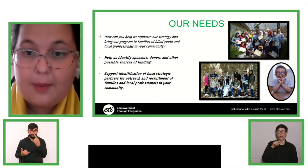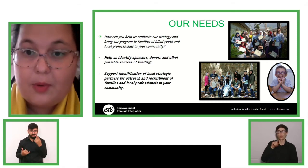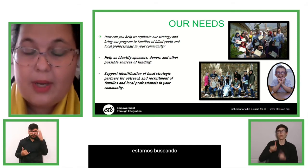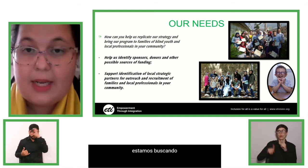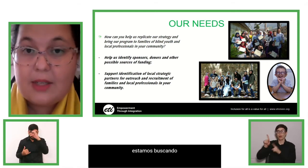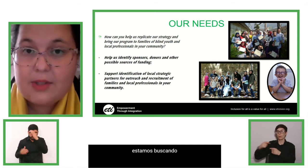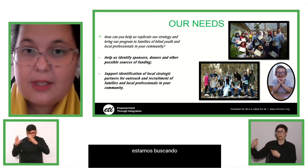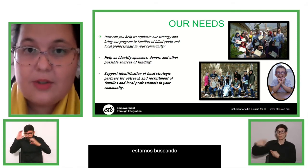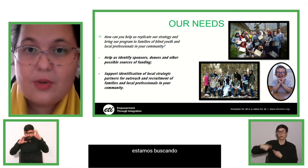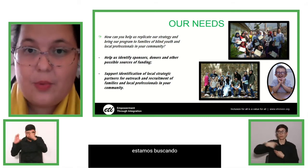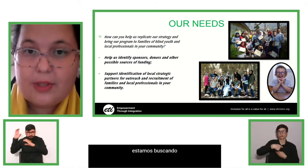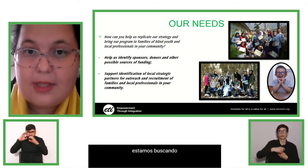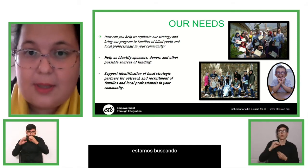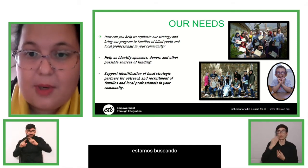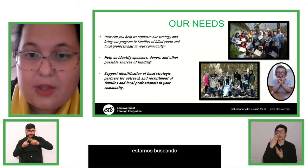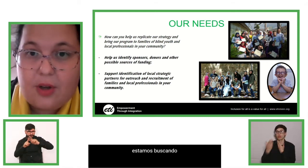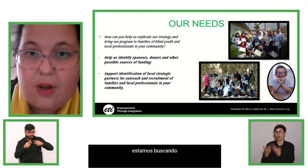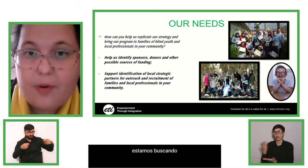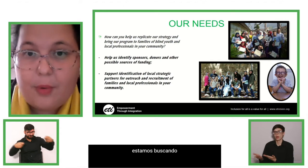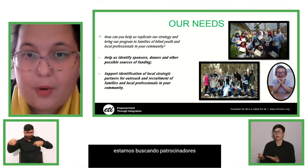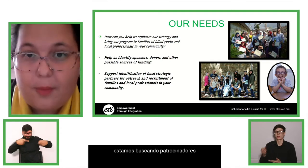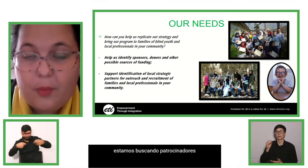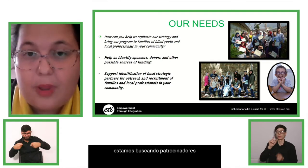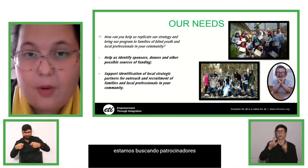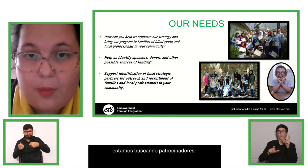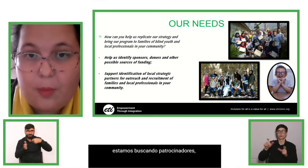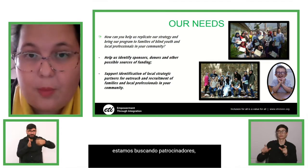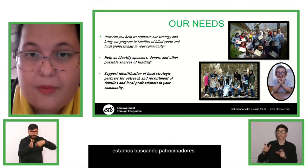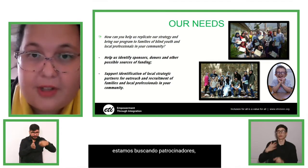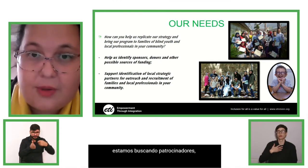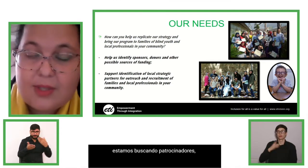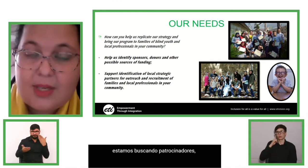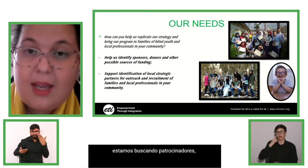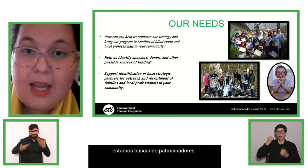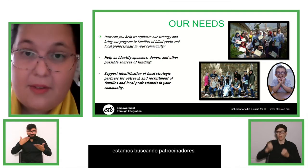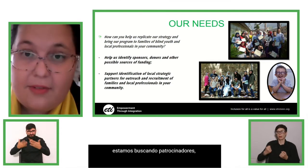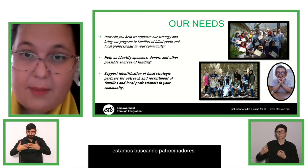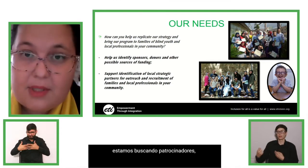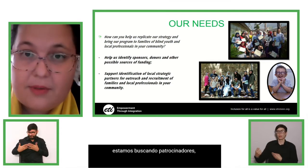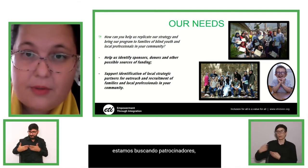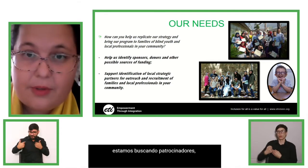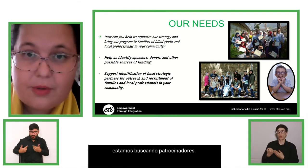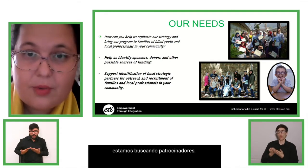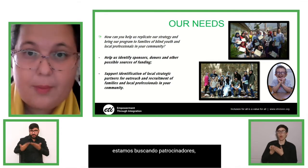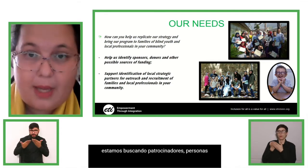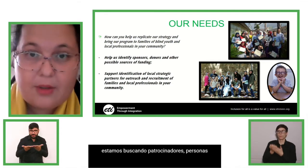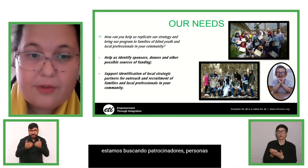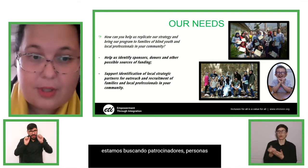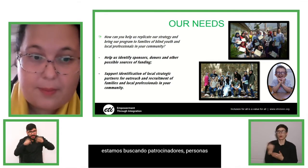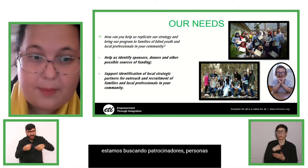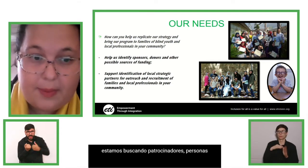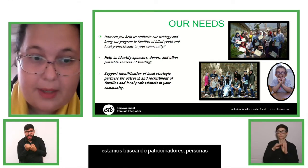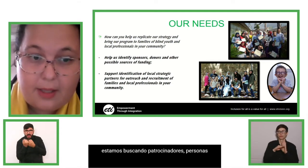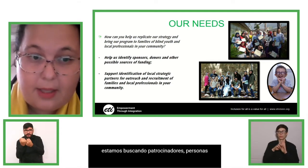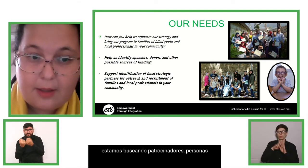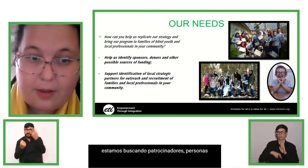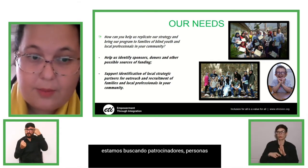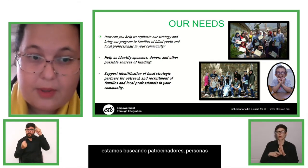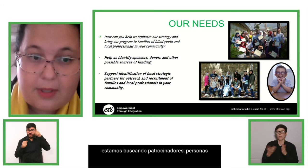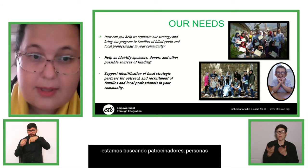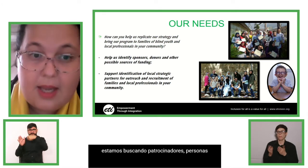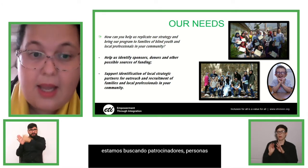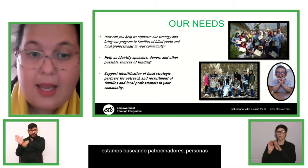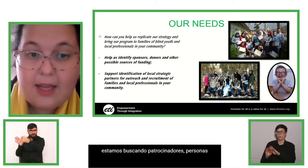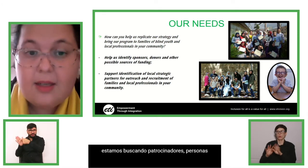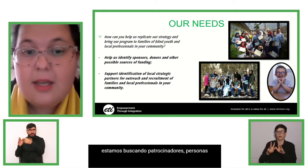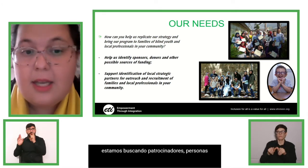patrocinadores, donantes, personas que tengan capacidades de apoyar nuestros programas o familias